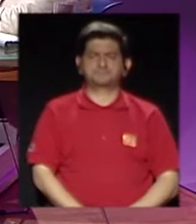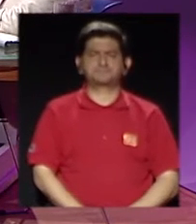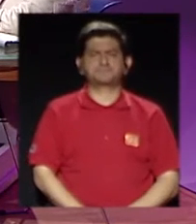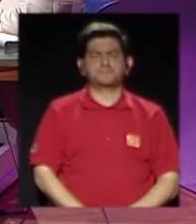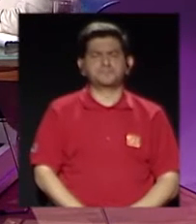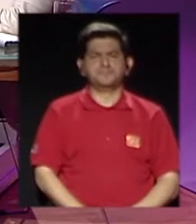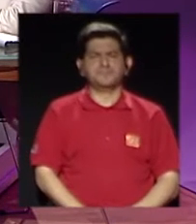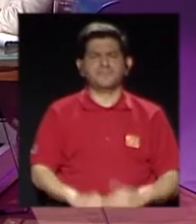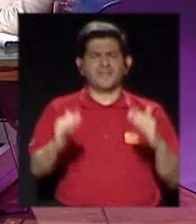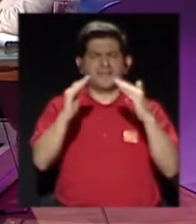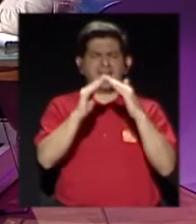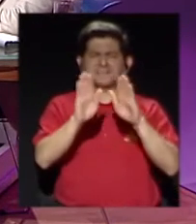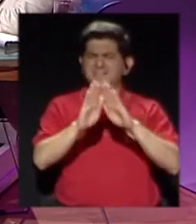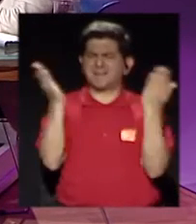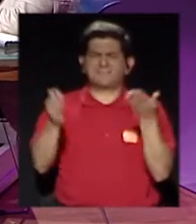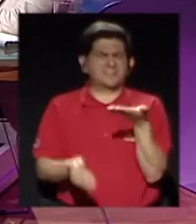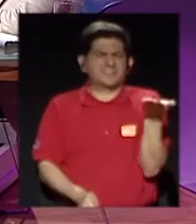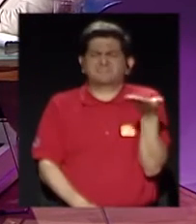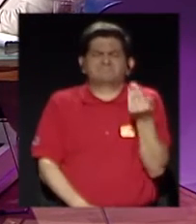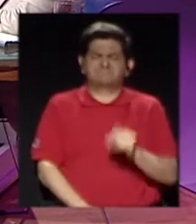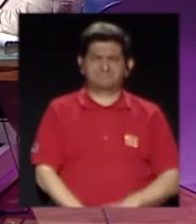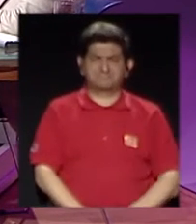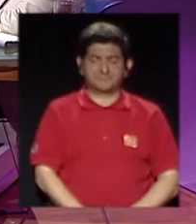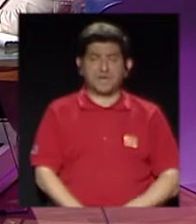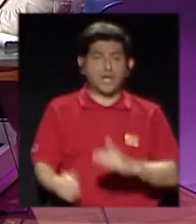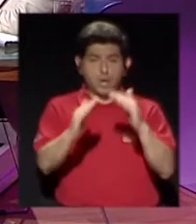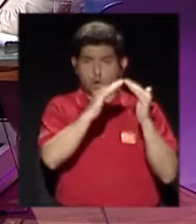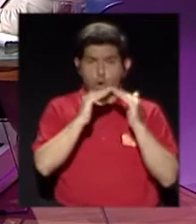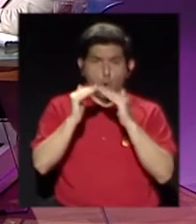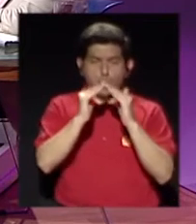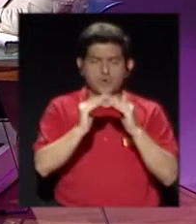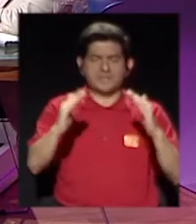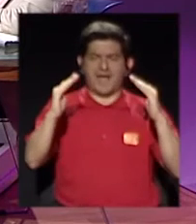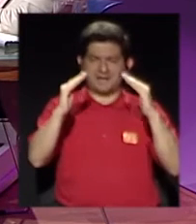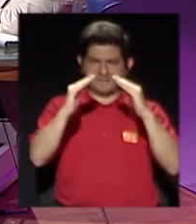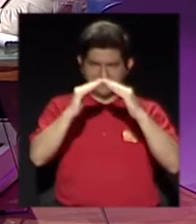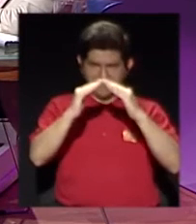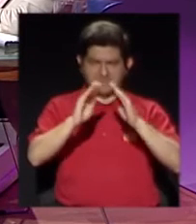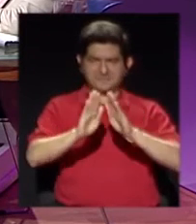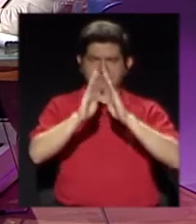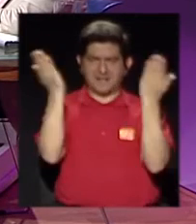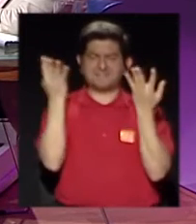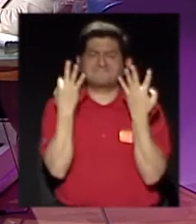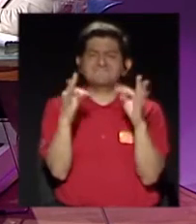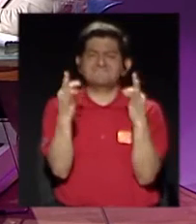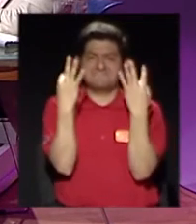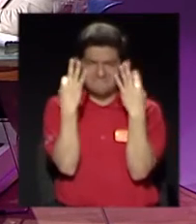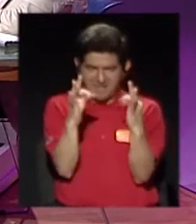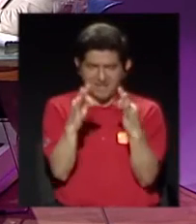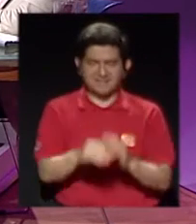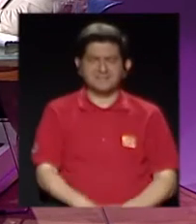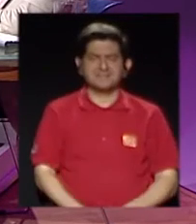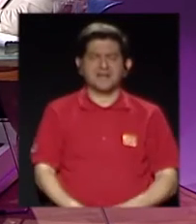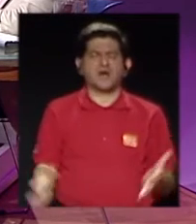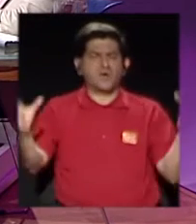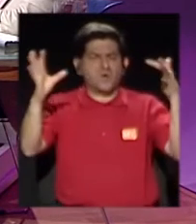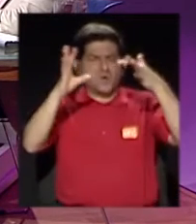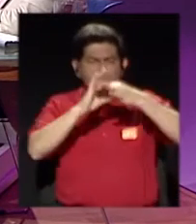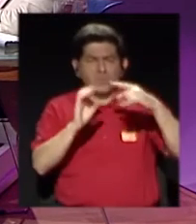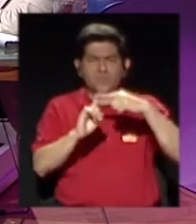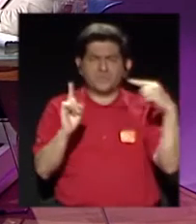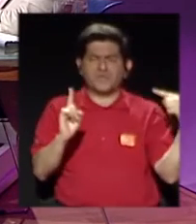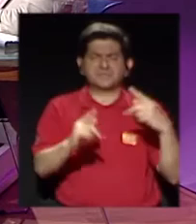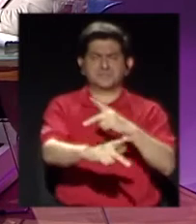américa que es casa abierta bueno comunidad casa abierta ha sido un intento precisamente de rearticular desde el